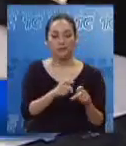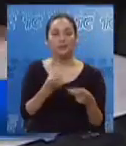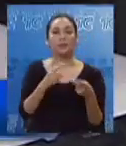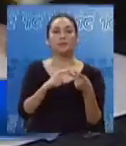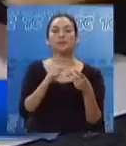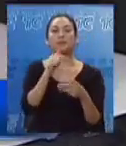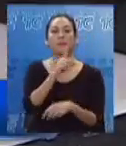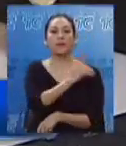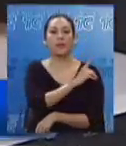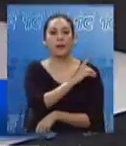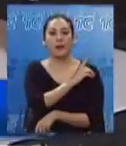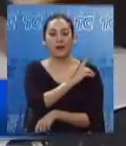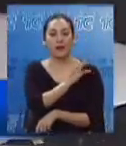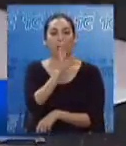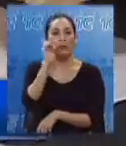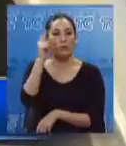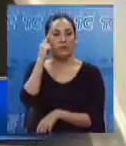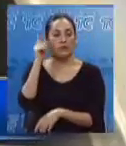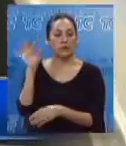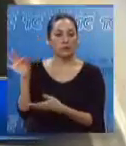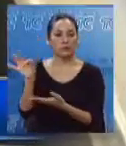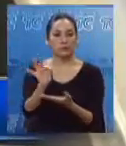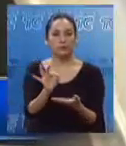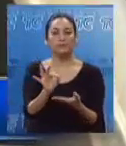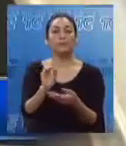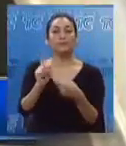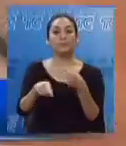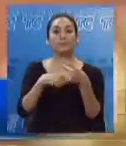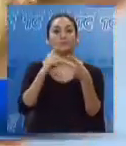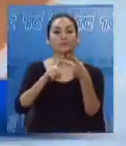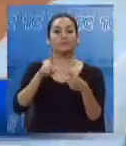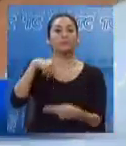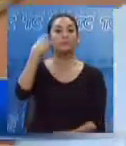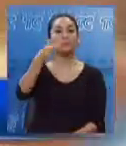un delegado de la Secretaría de Estado. Una segunda reunión está prevista para el miércoles.